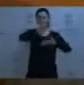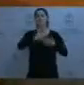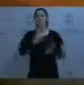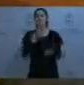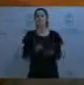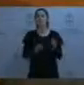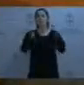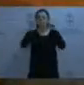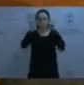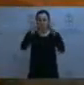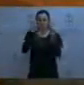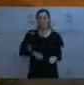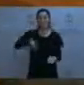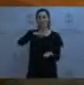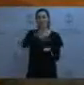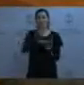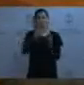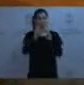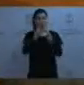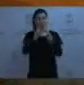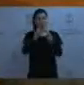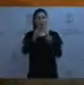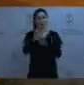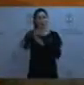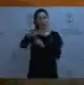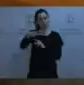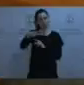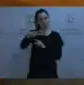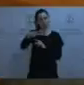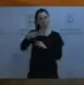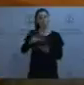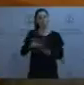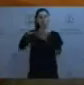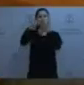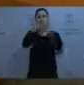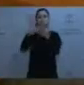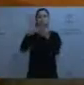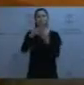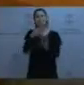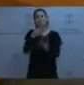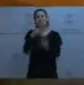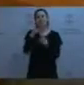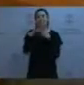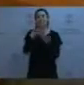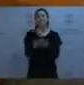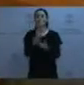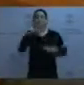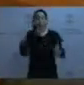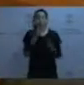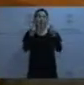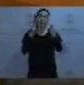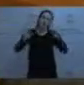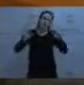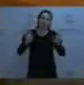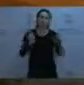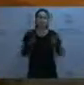centro vea y analice los resultados y estime oportuno hacer algún tipo de propuesta de mejora. Eso en sí mismo no